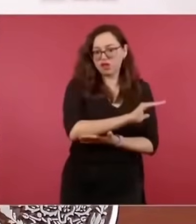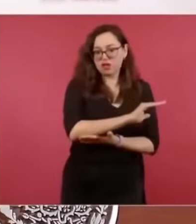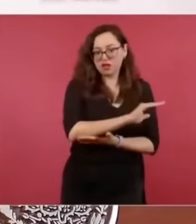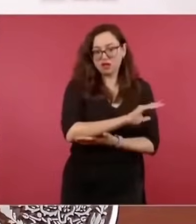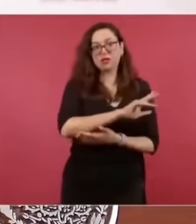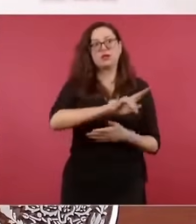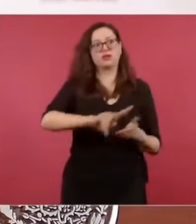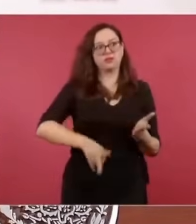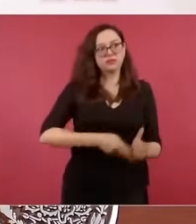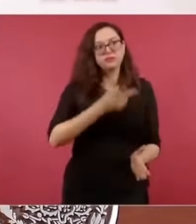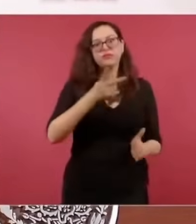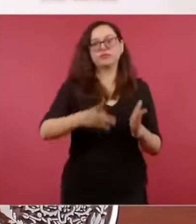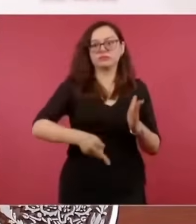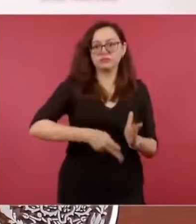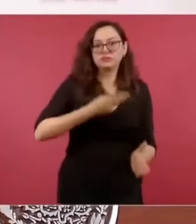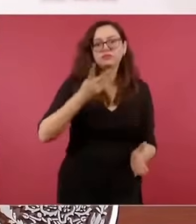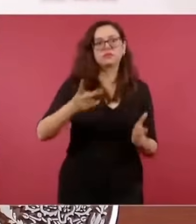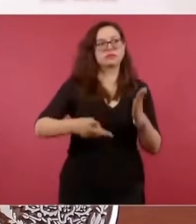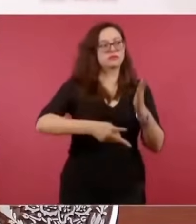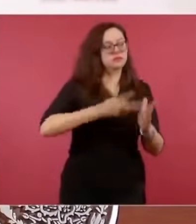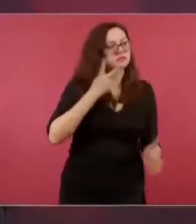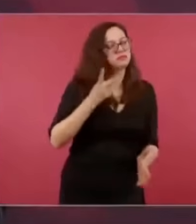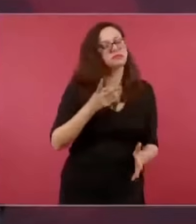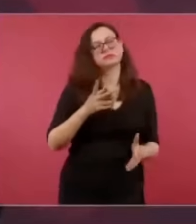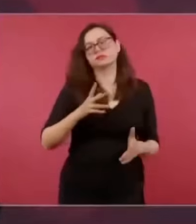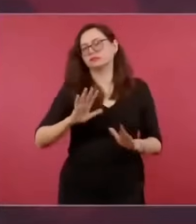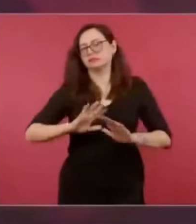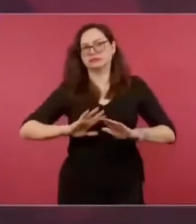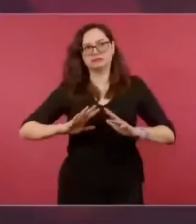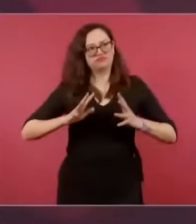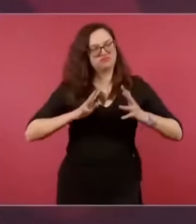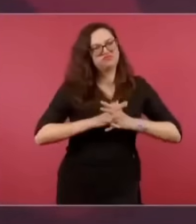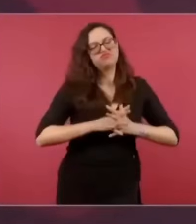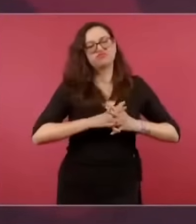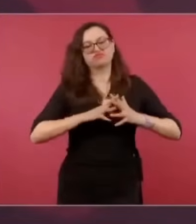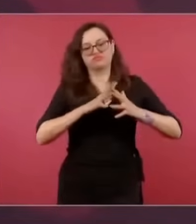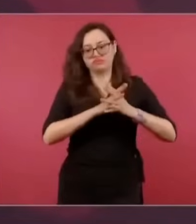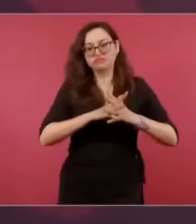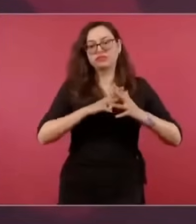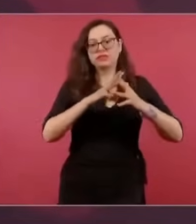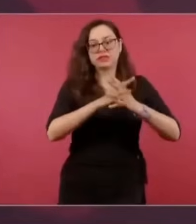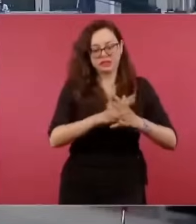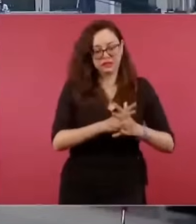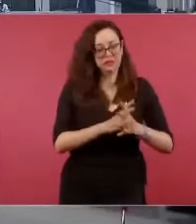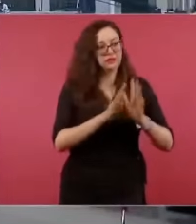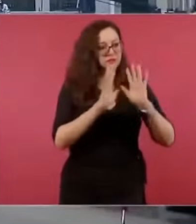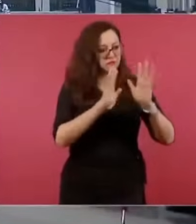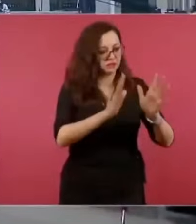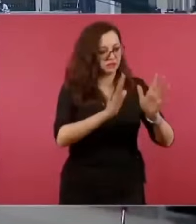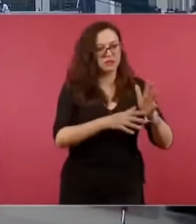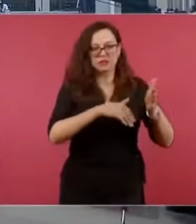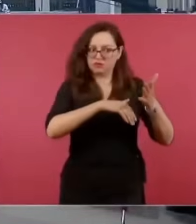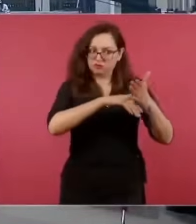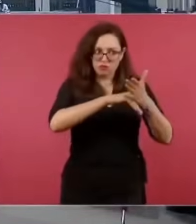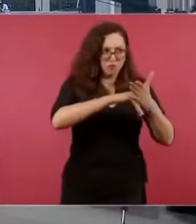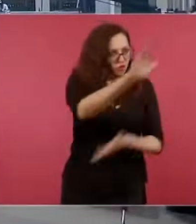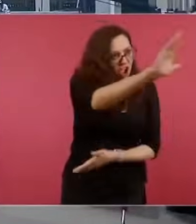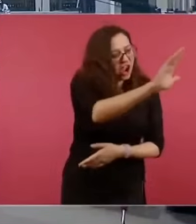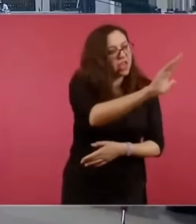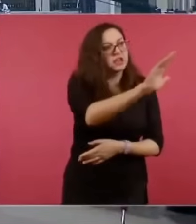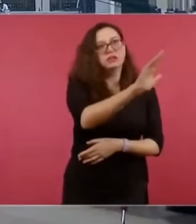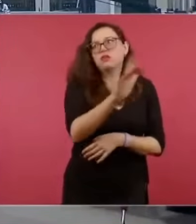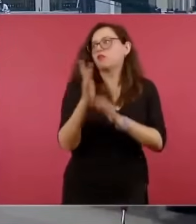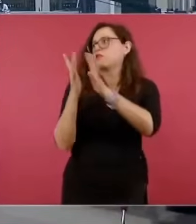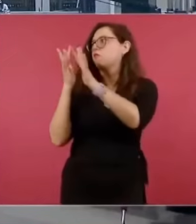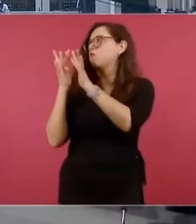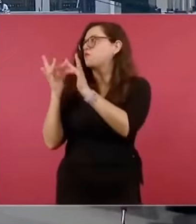Apenas se va logrando la independencia y vienen los franceses